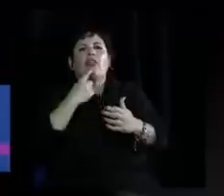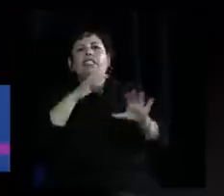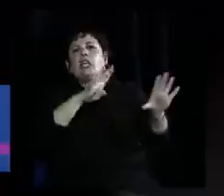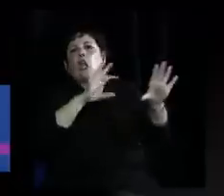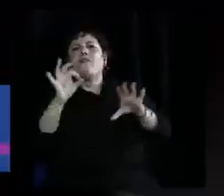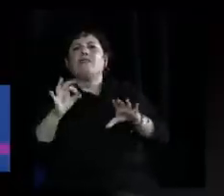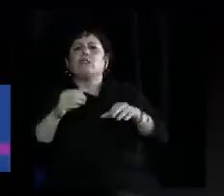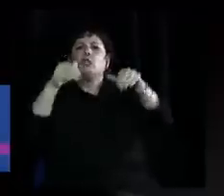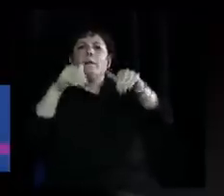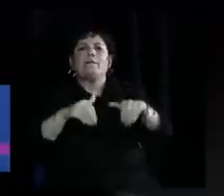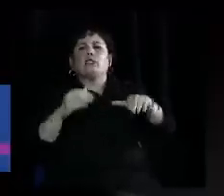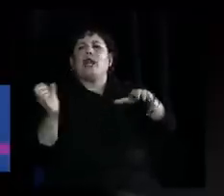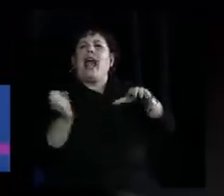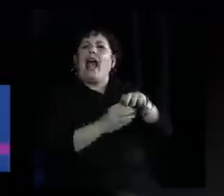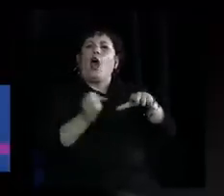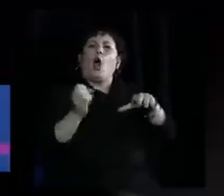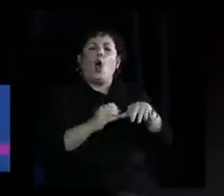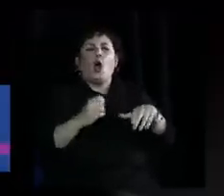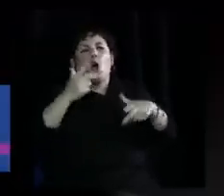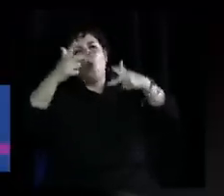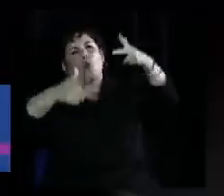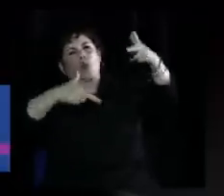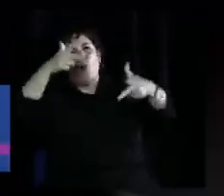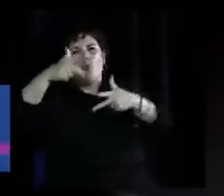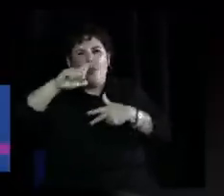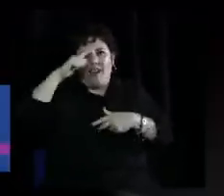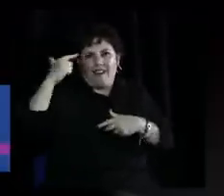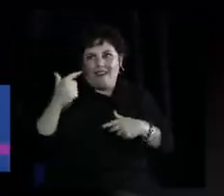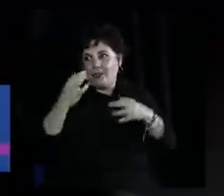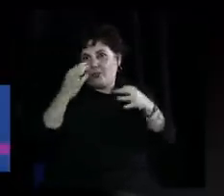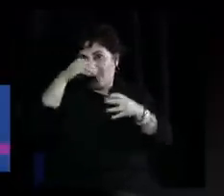900 millones que se iban a ahorrar.